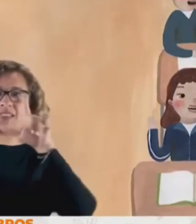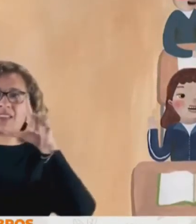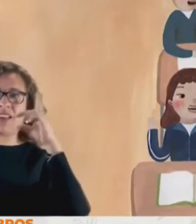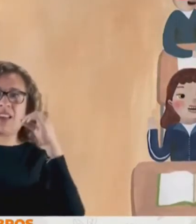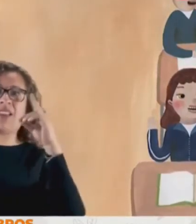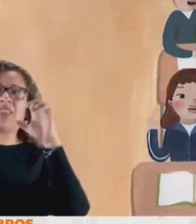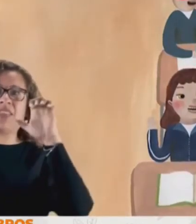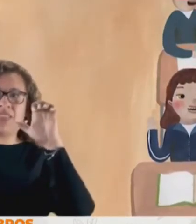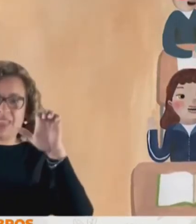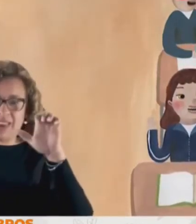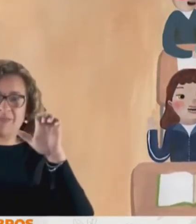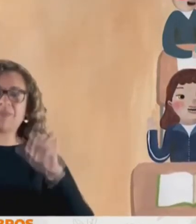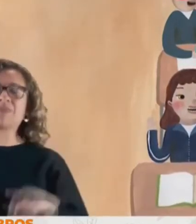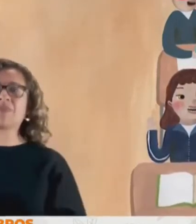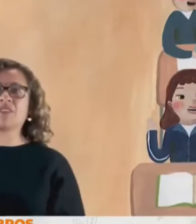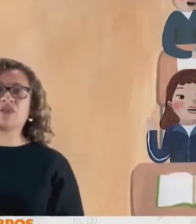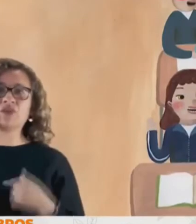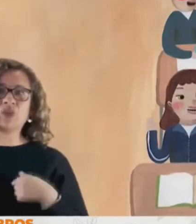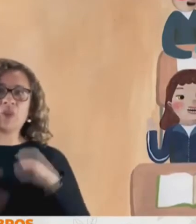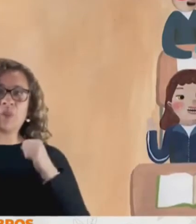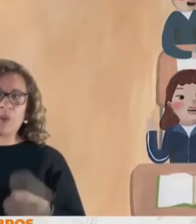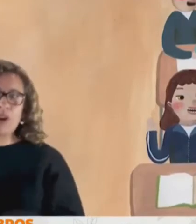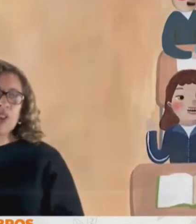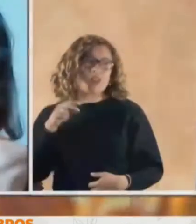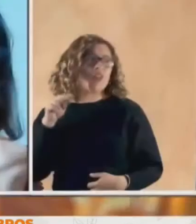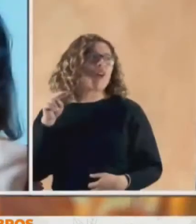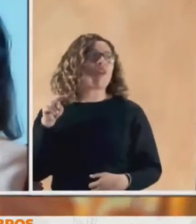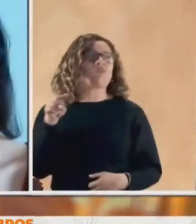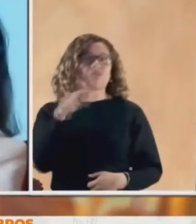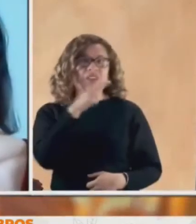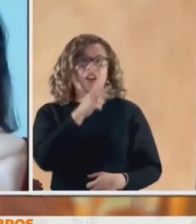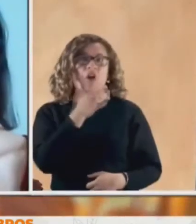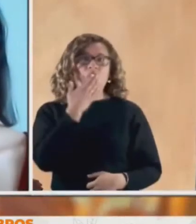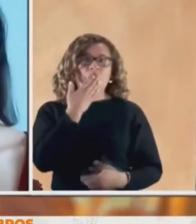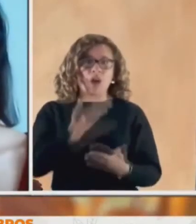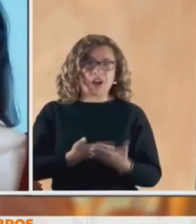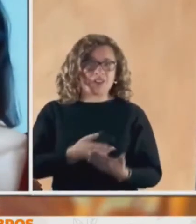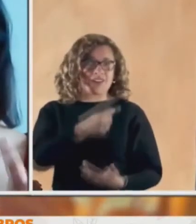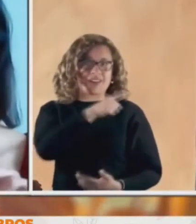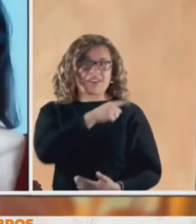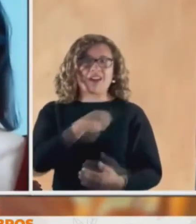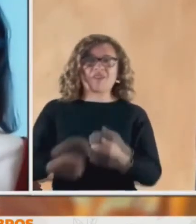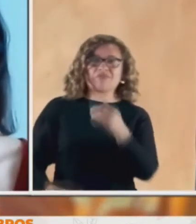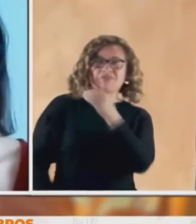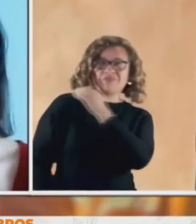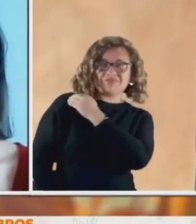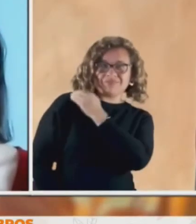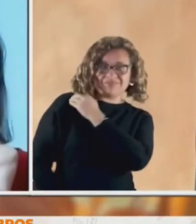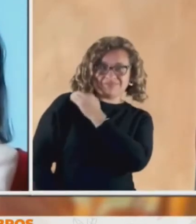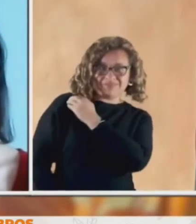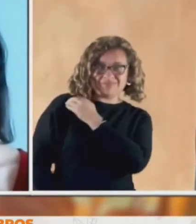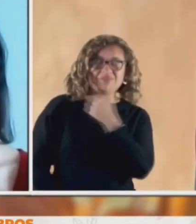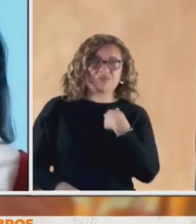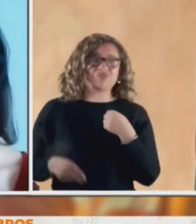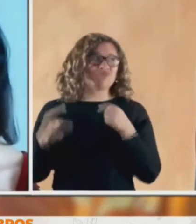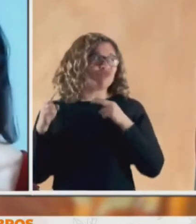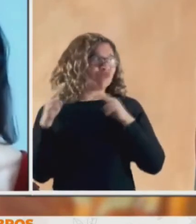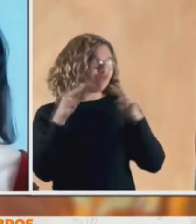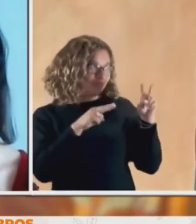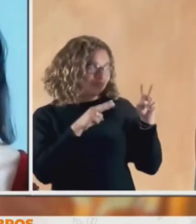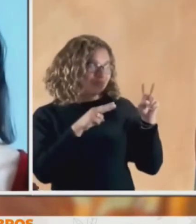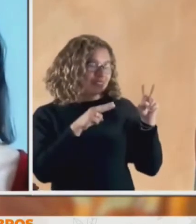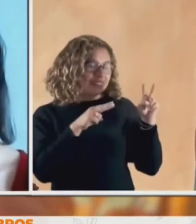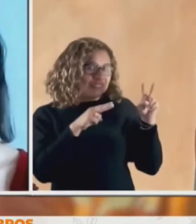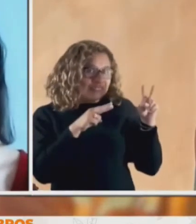apoyo de imágenes, ¿no? Sí. En este caso, lo que estamos viendo es de Editorial